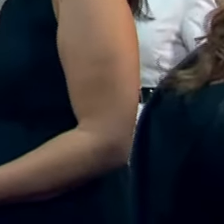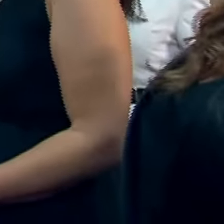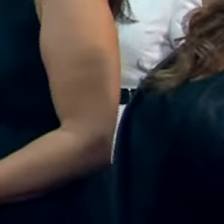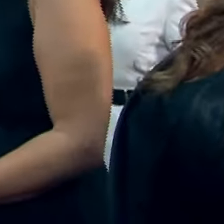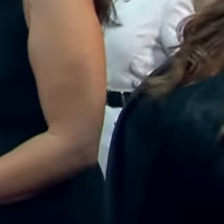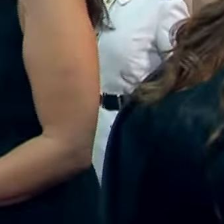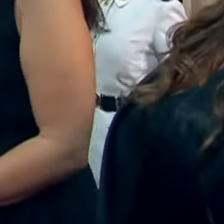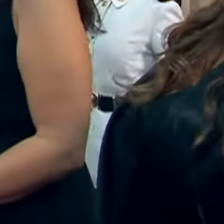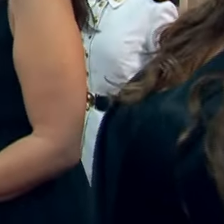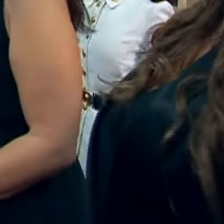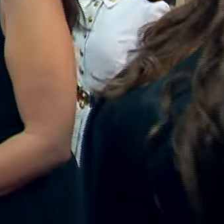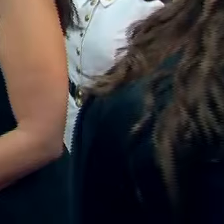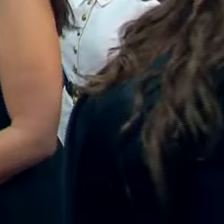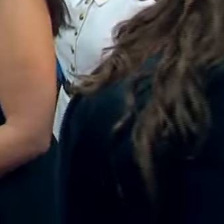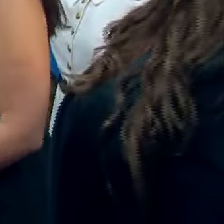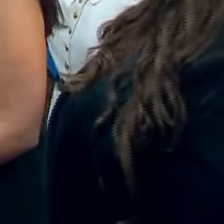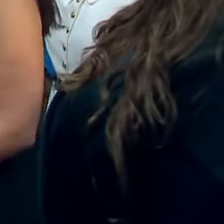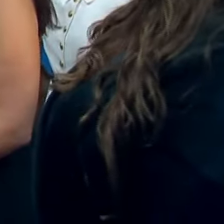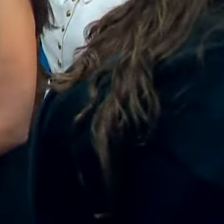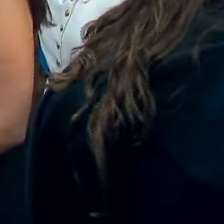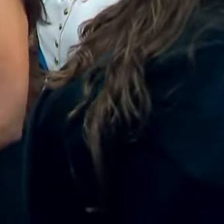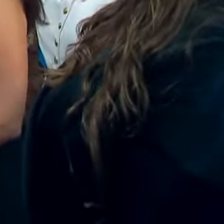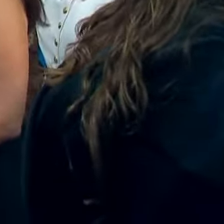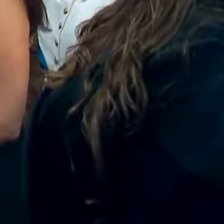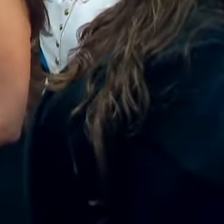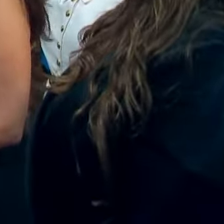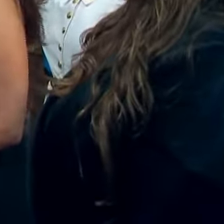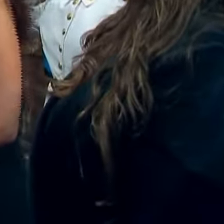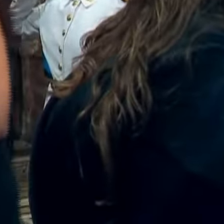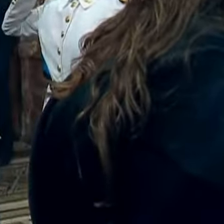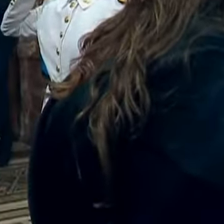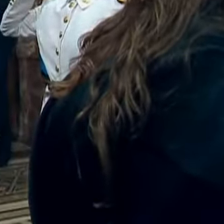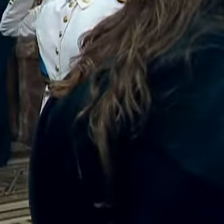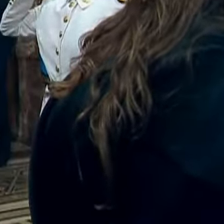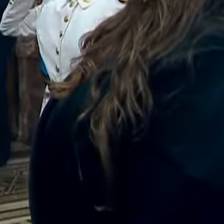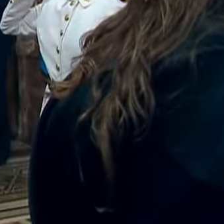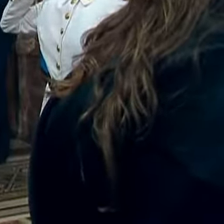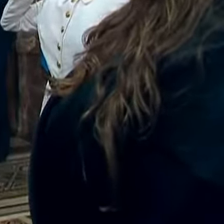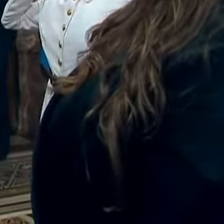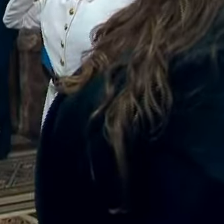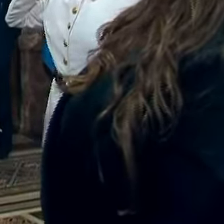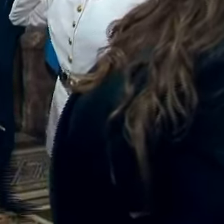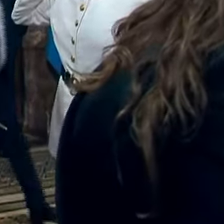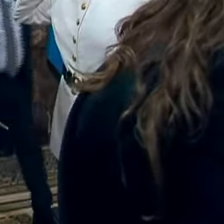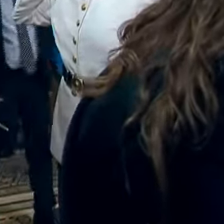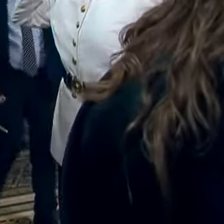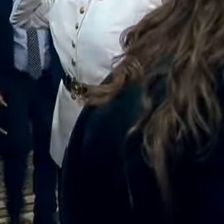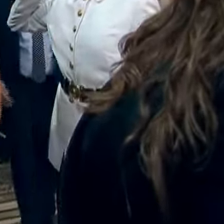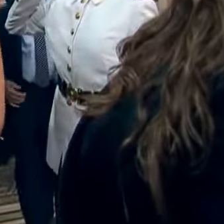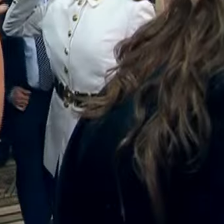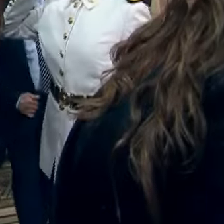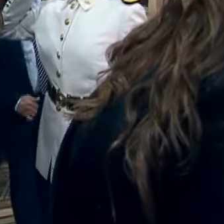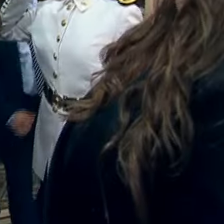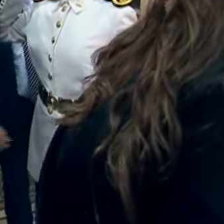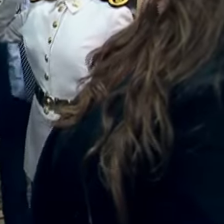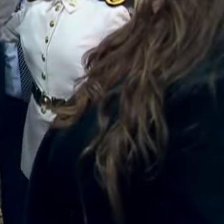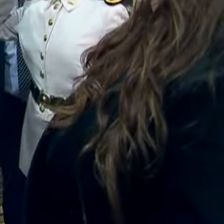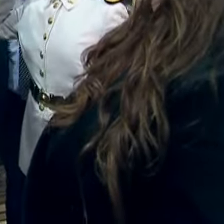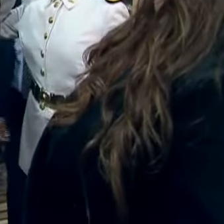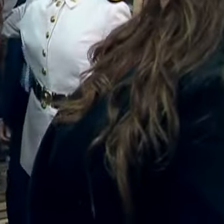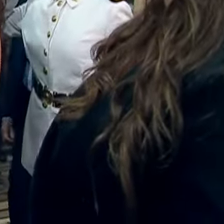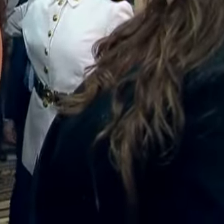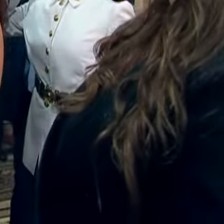presidente prosigue su marcha por el Salón de las Provincias y recibe el saludo protocolar de la Comisión del